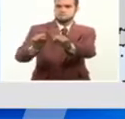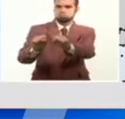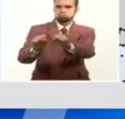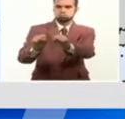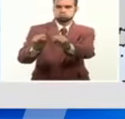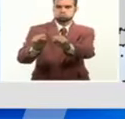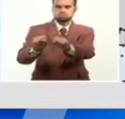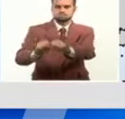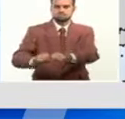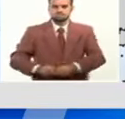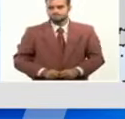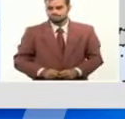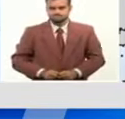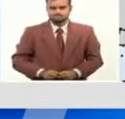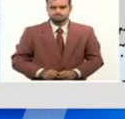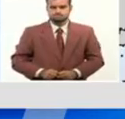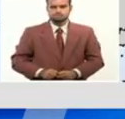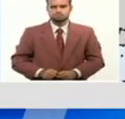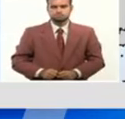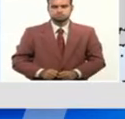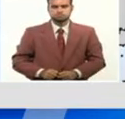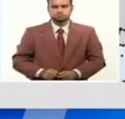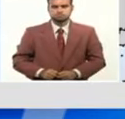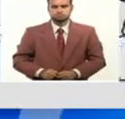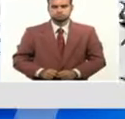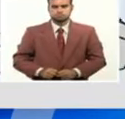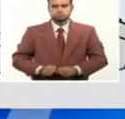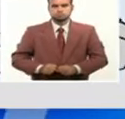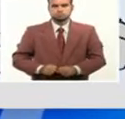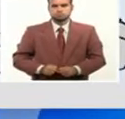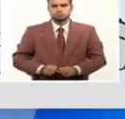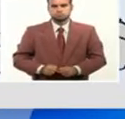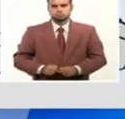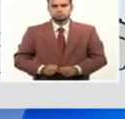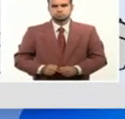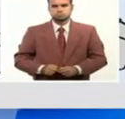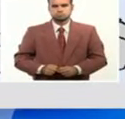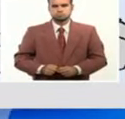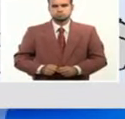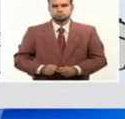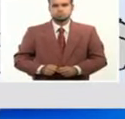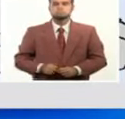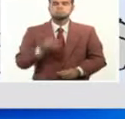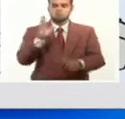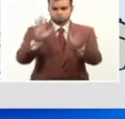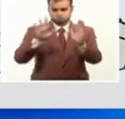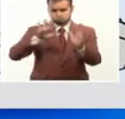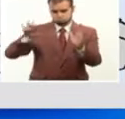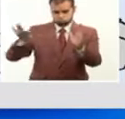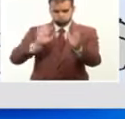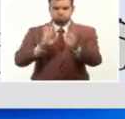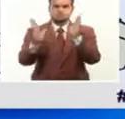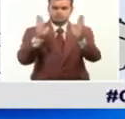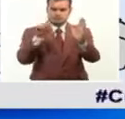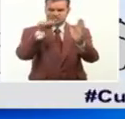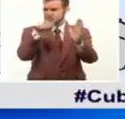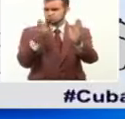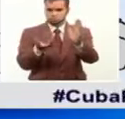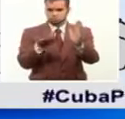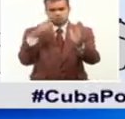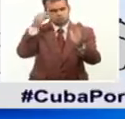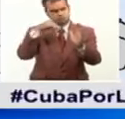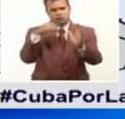en este territorio. En el centro del país hay menos complejo. De